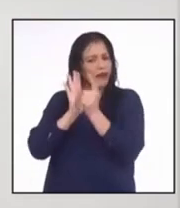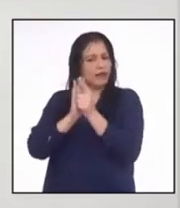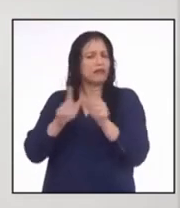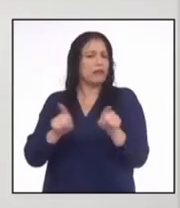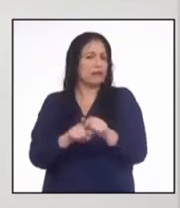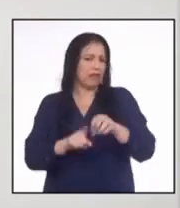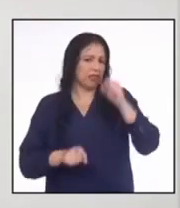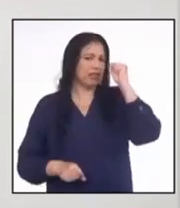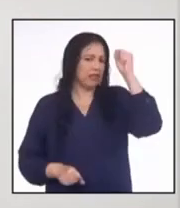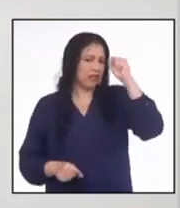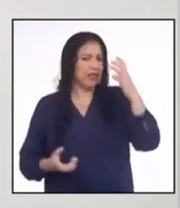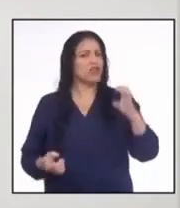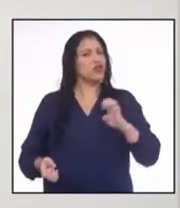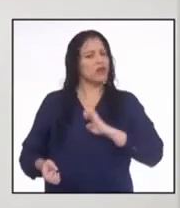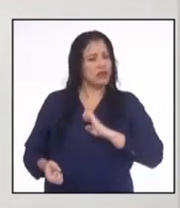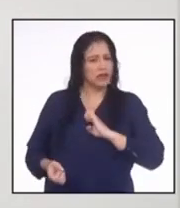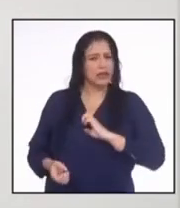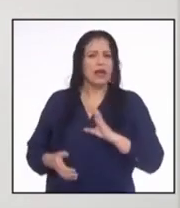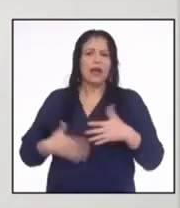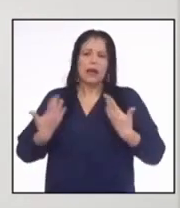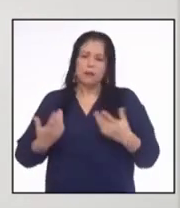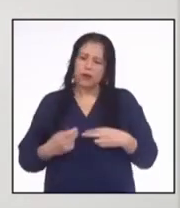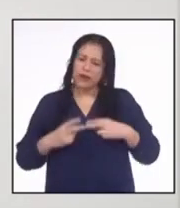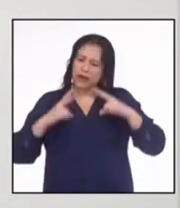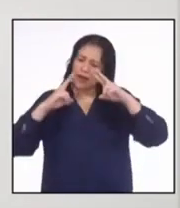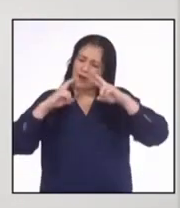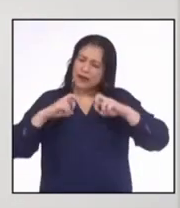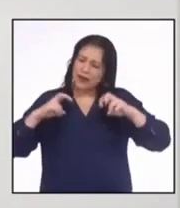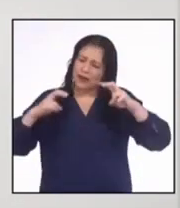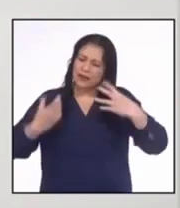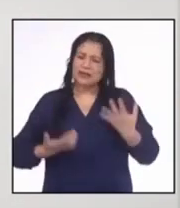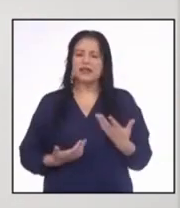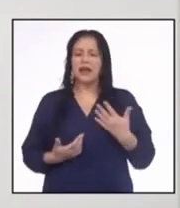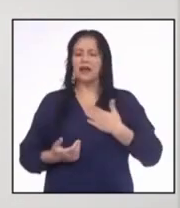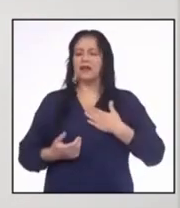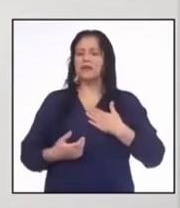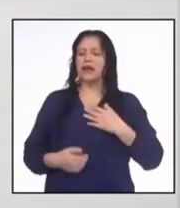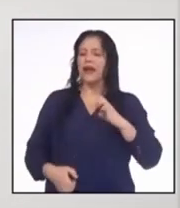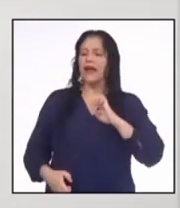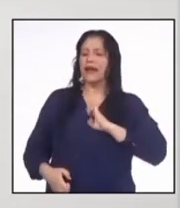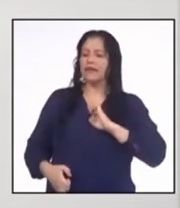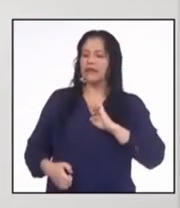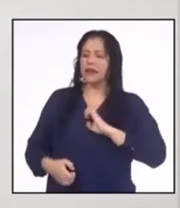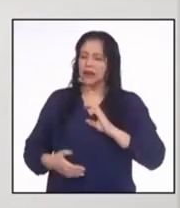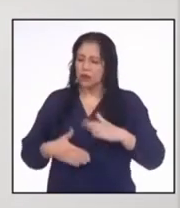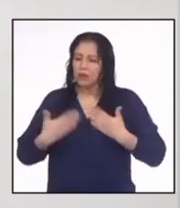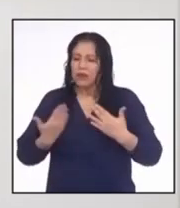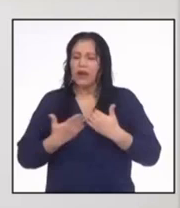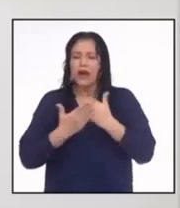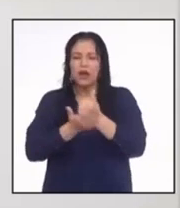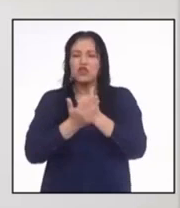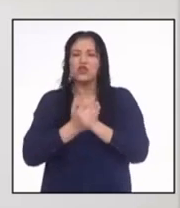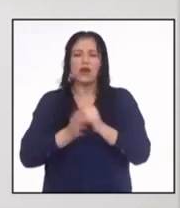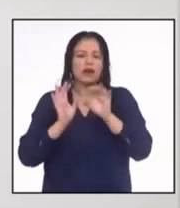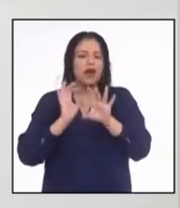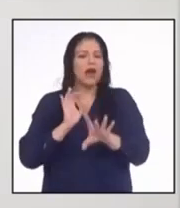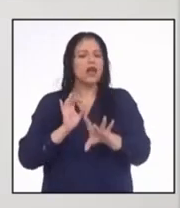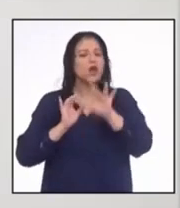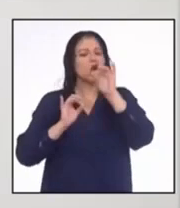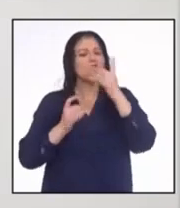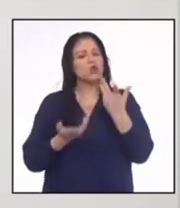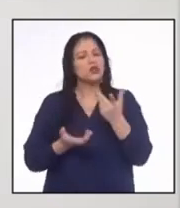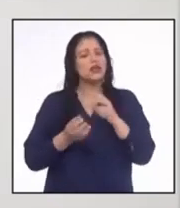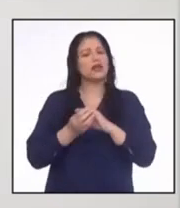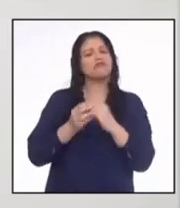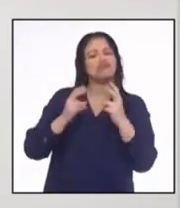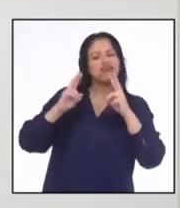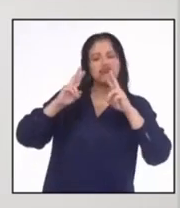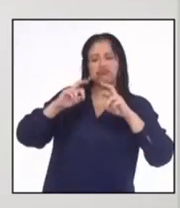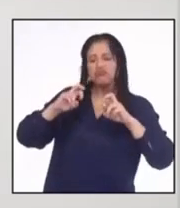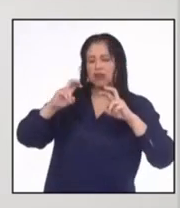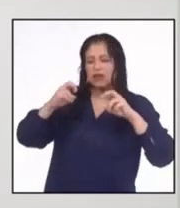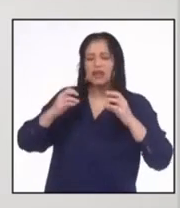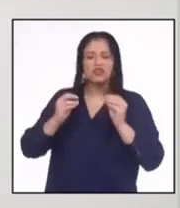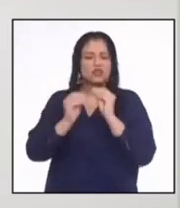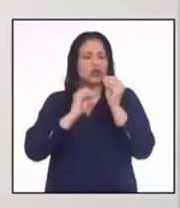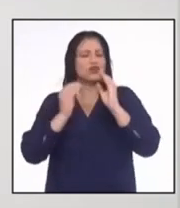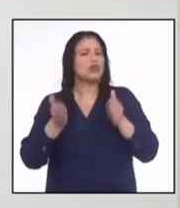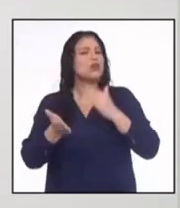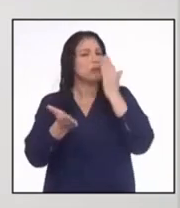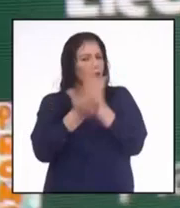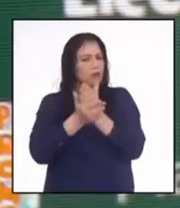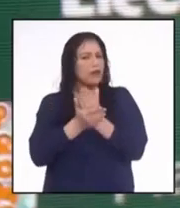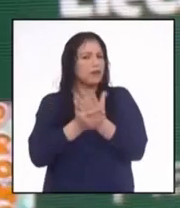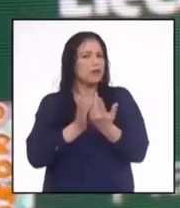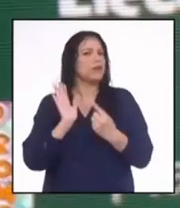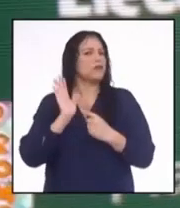éticamente. Reflexionar en la dimensión ética nos ayudará a encontrar una posición para analizar los conflictos y buscar